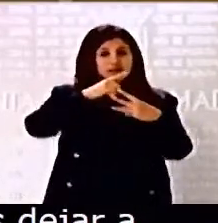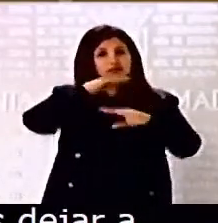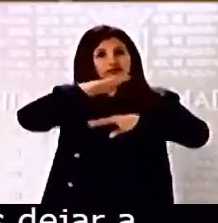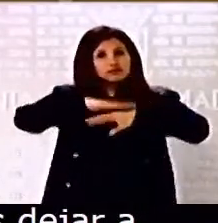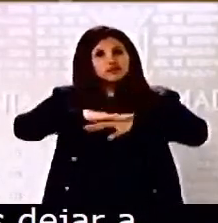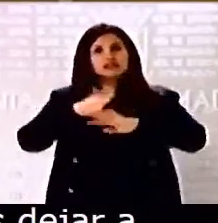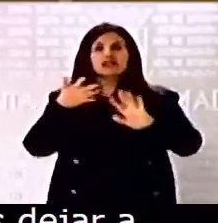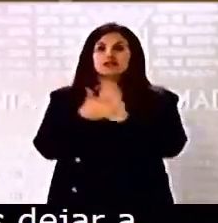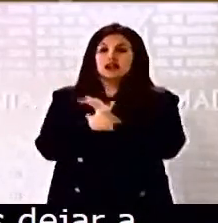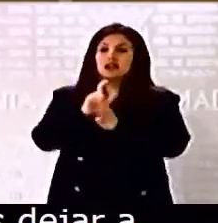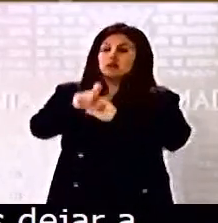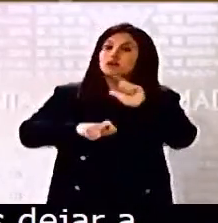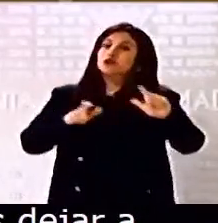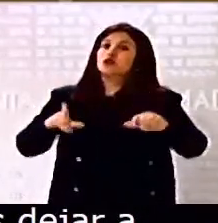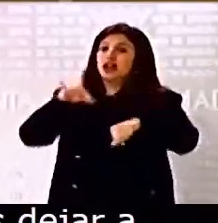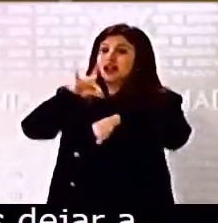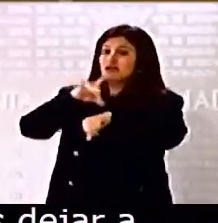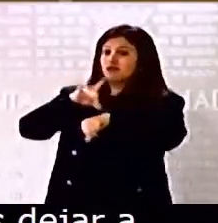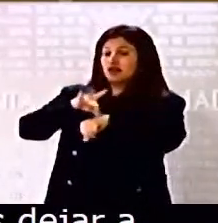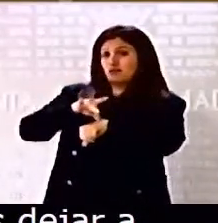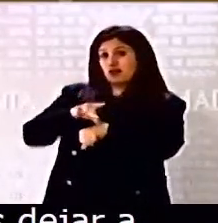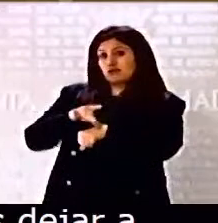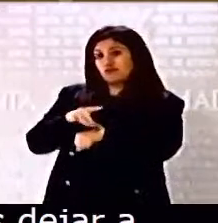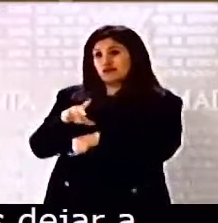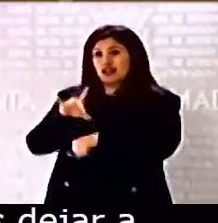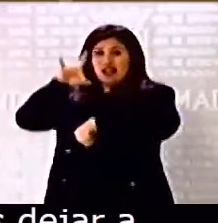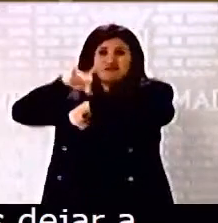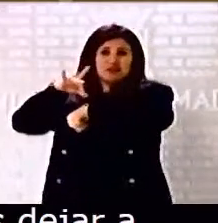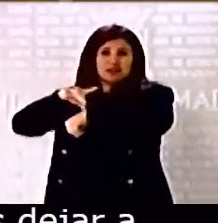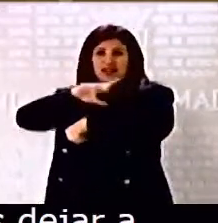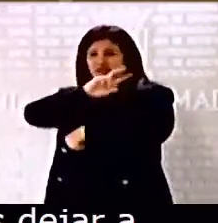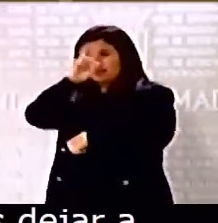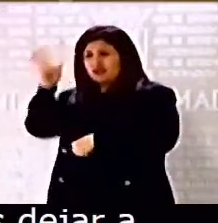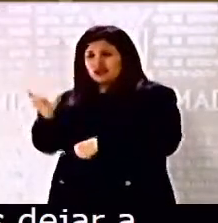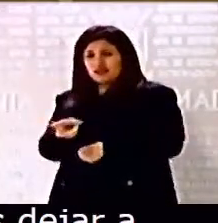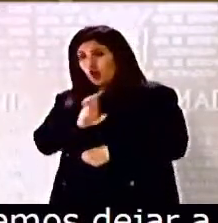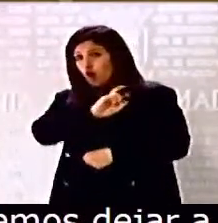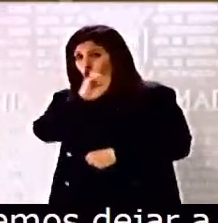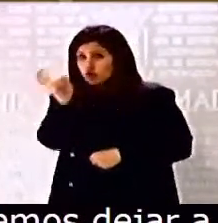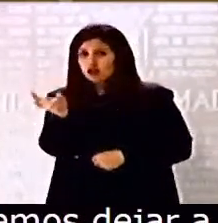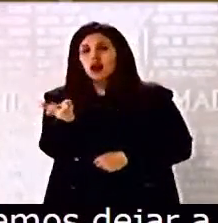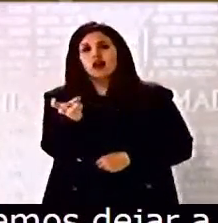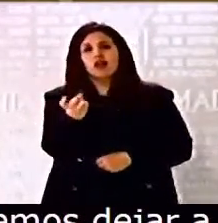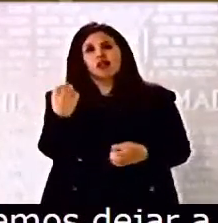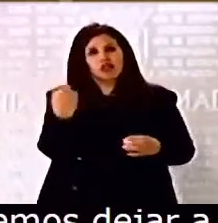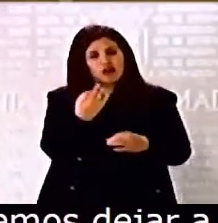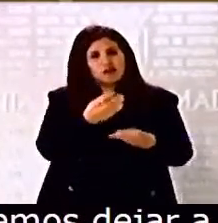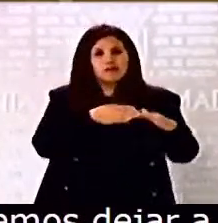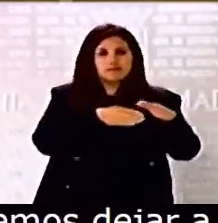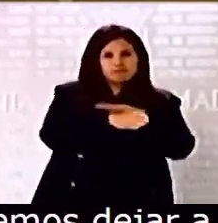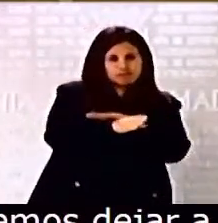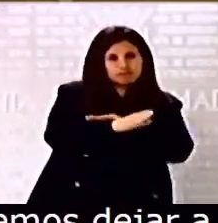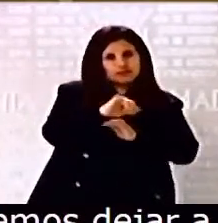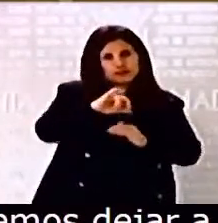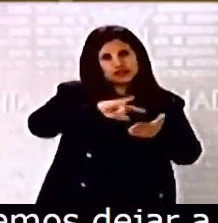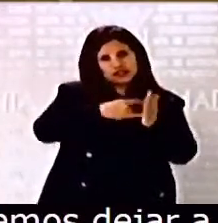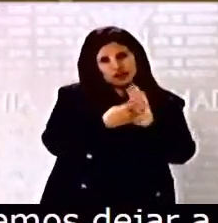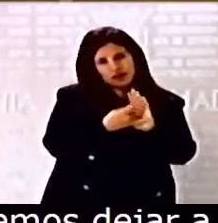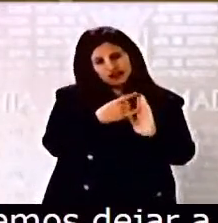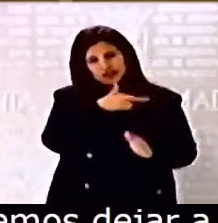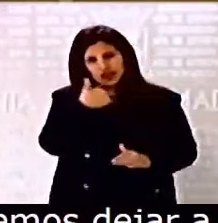a enfermos de otras enfermedades que tienen que ser vistas en nuestro sistema sanitario. Por